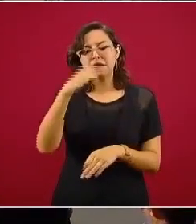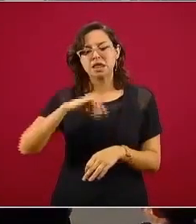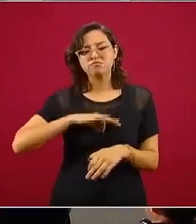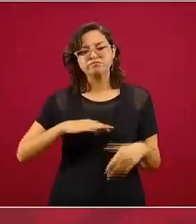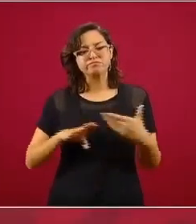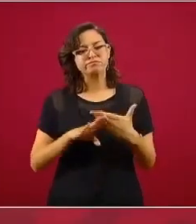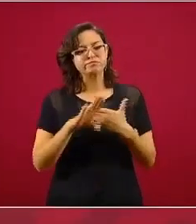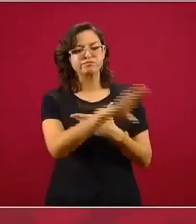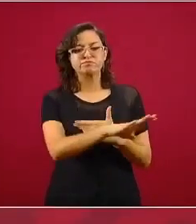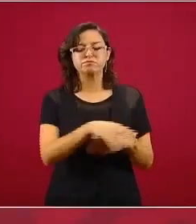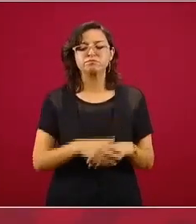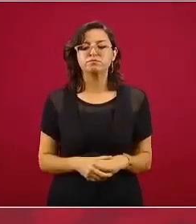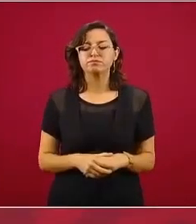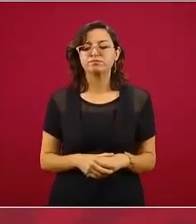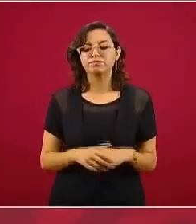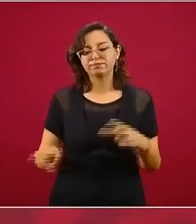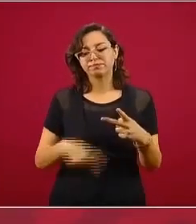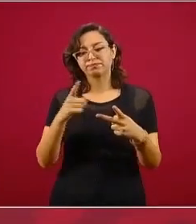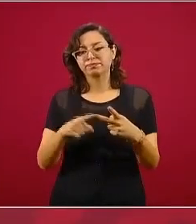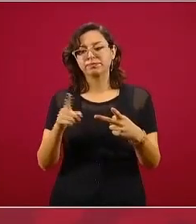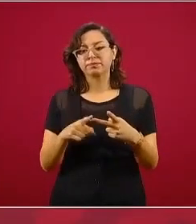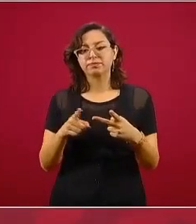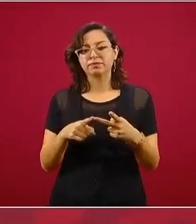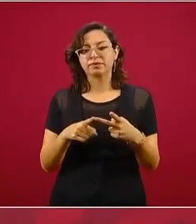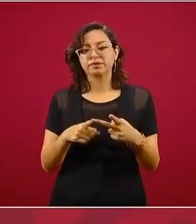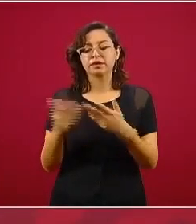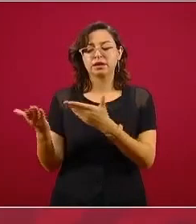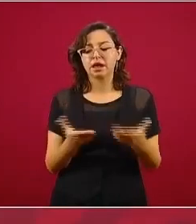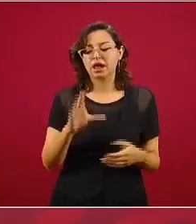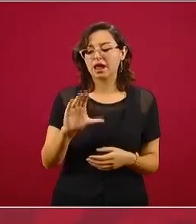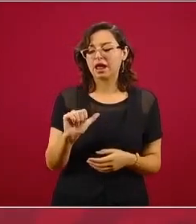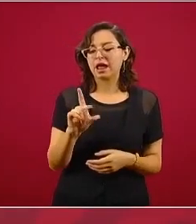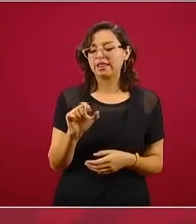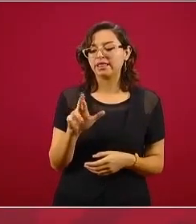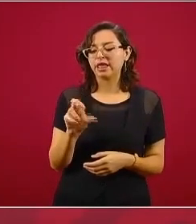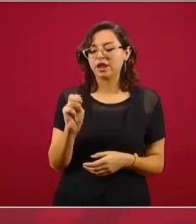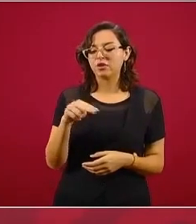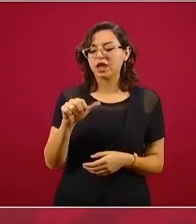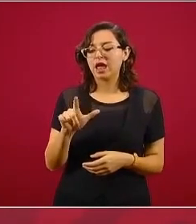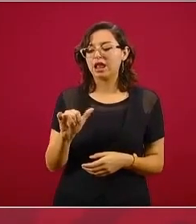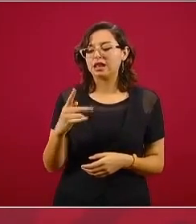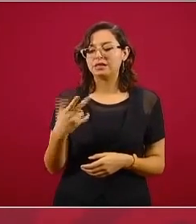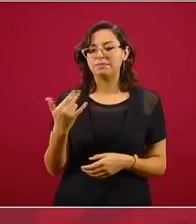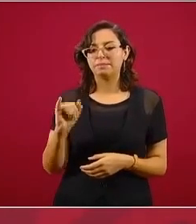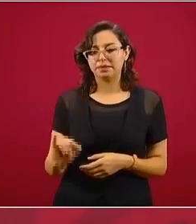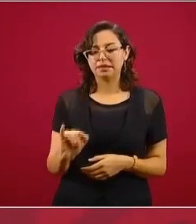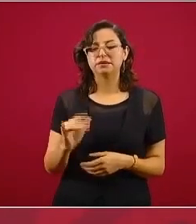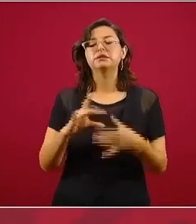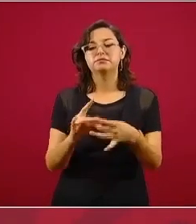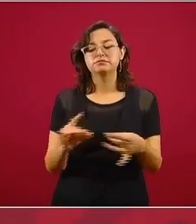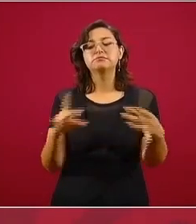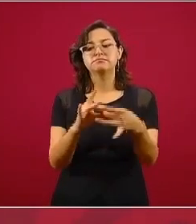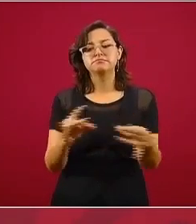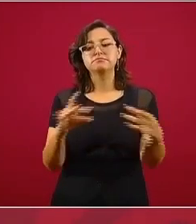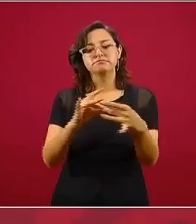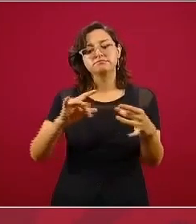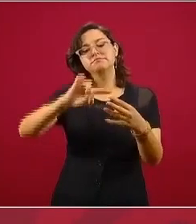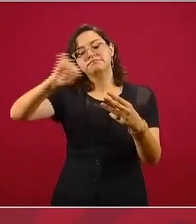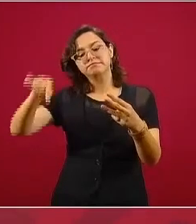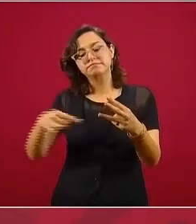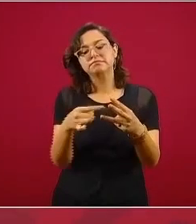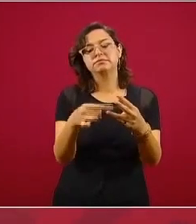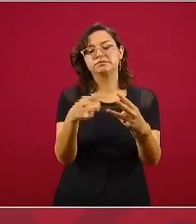virus. Esto lo va a señalar, como ustedes saben, el doctor Calderón Alipi. Y a continuación, otra de las áreas que tiene su